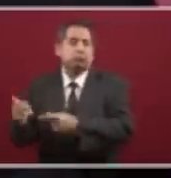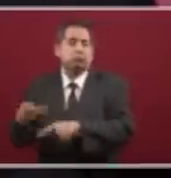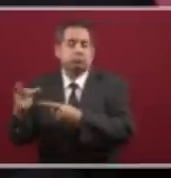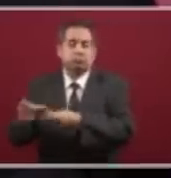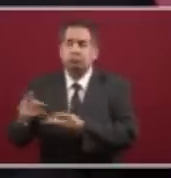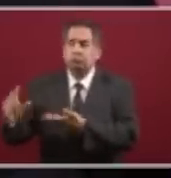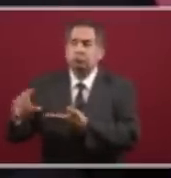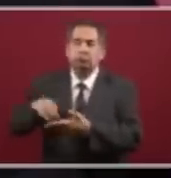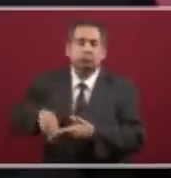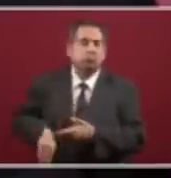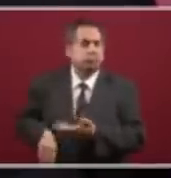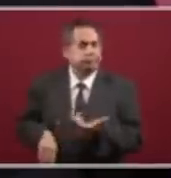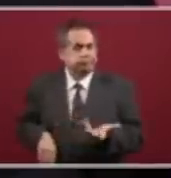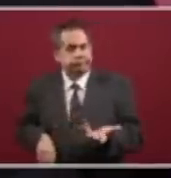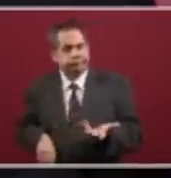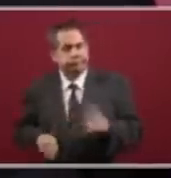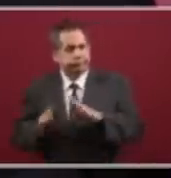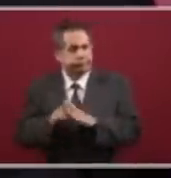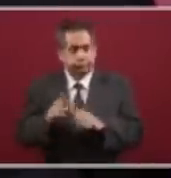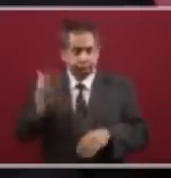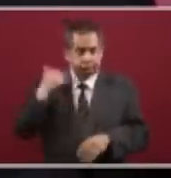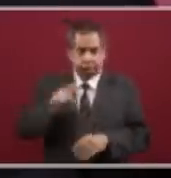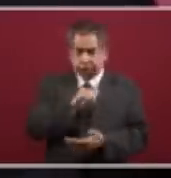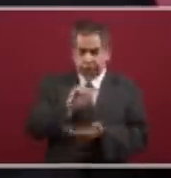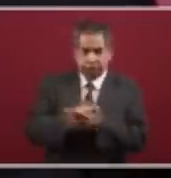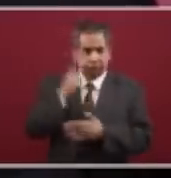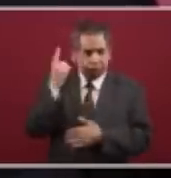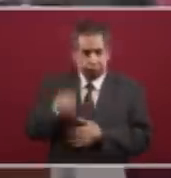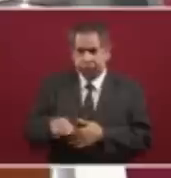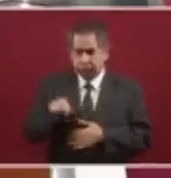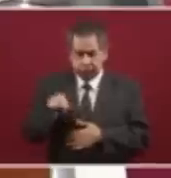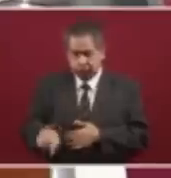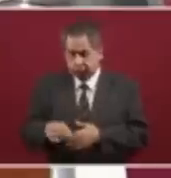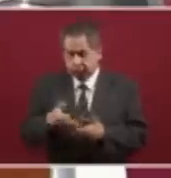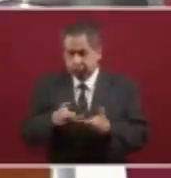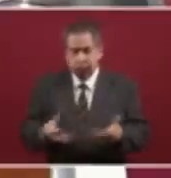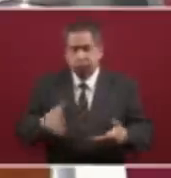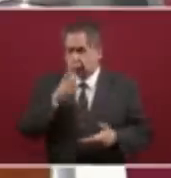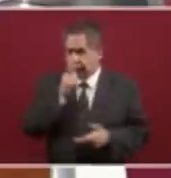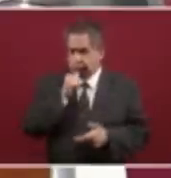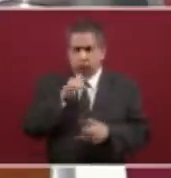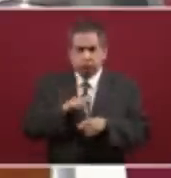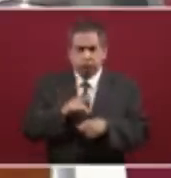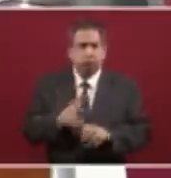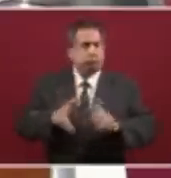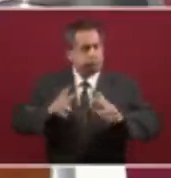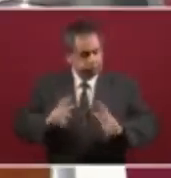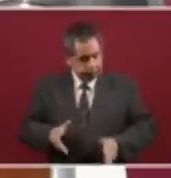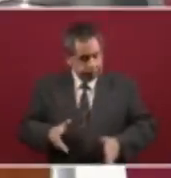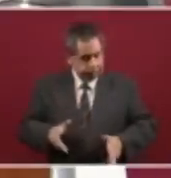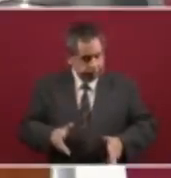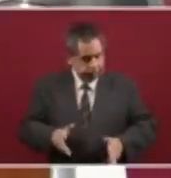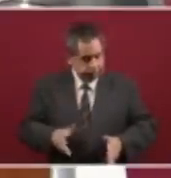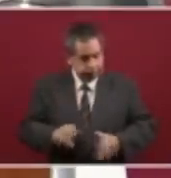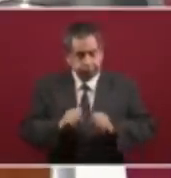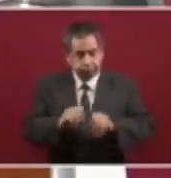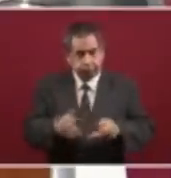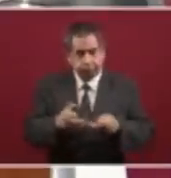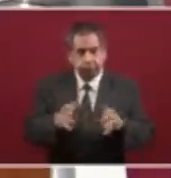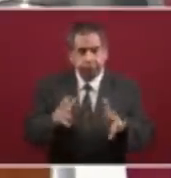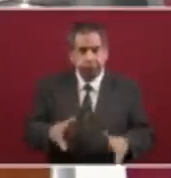de que había una medida cautelar que ordenaba que las cosas se mantuvieran en el estado en que se encontraban